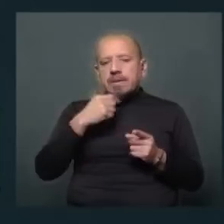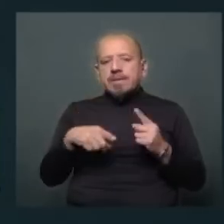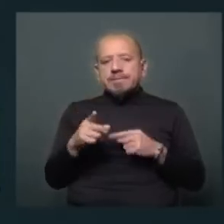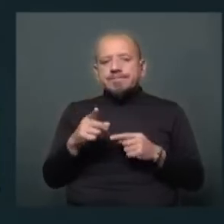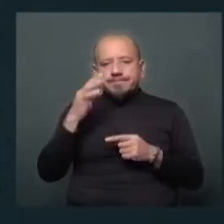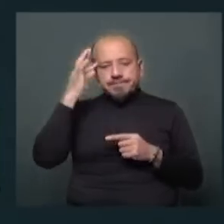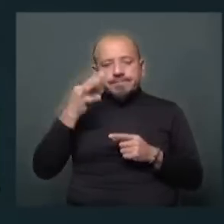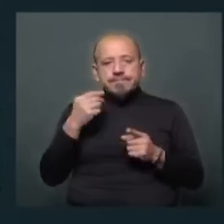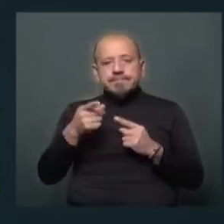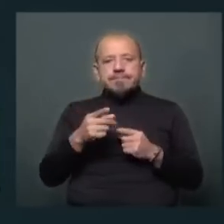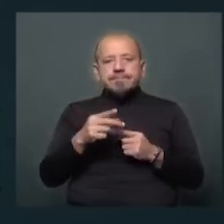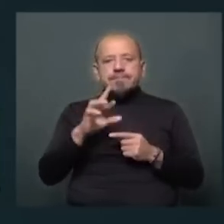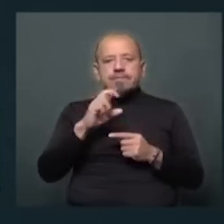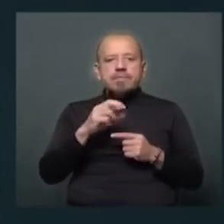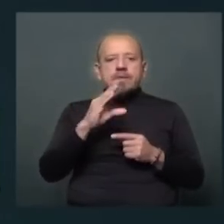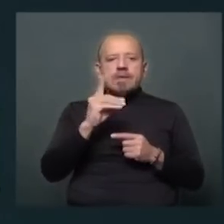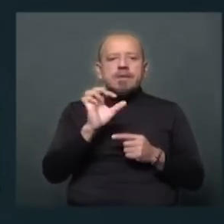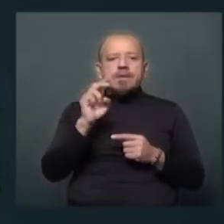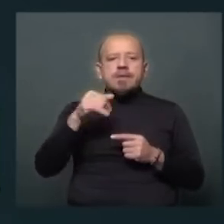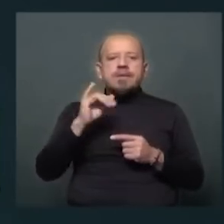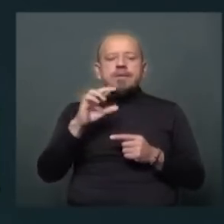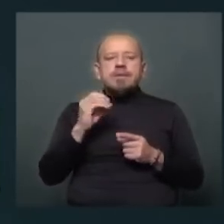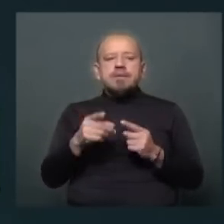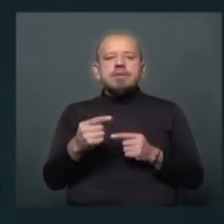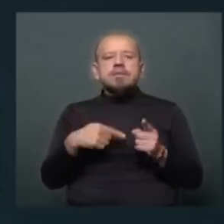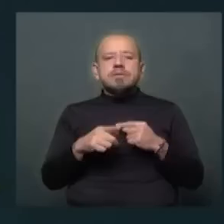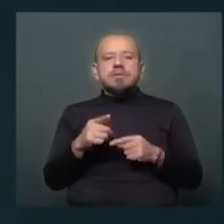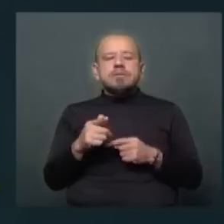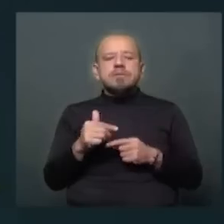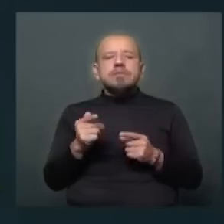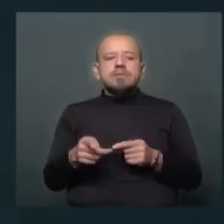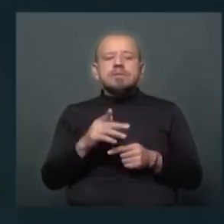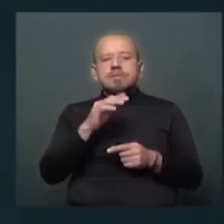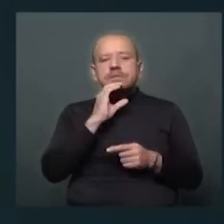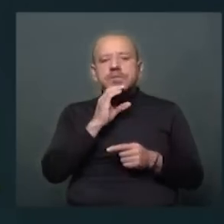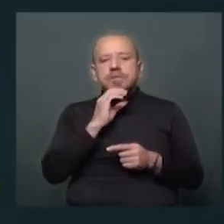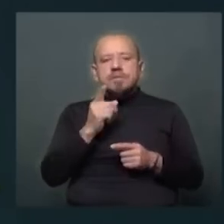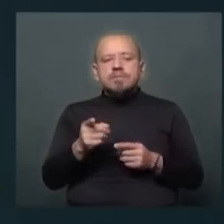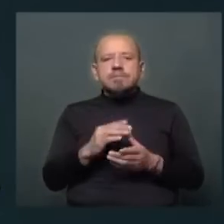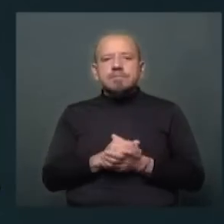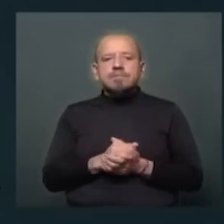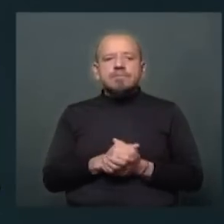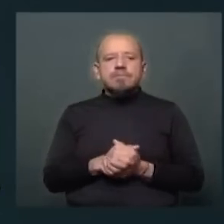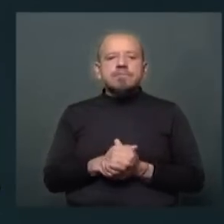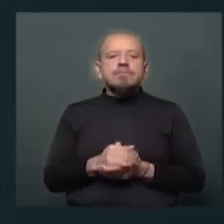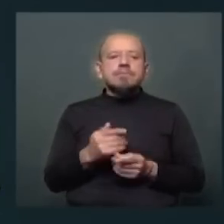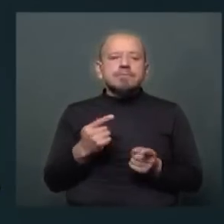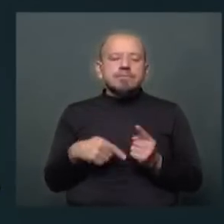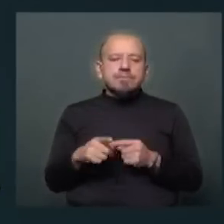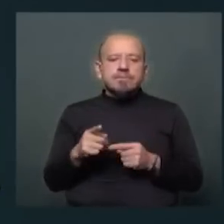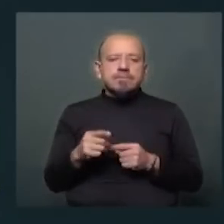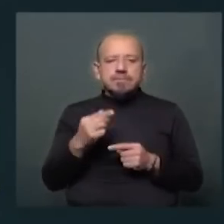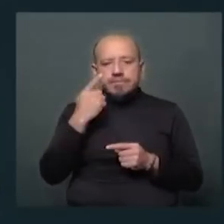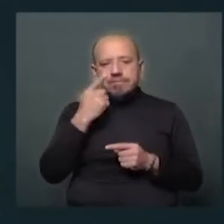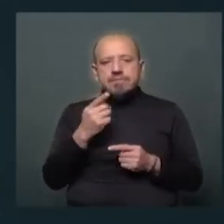realidad la dice Robert de Nino porque Robert de Nino es como el narrador y Bueno es es una comedia divertida divertida no s entretenida para